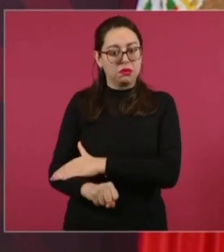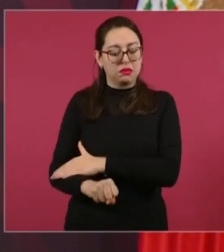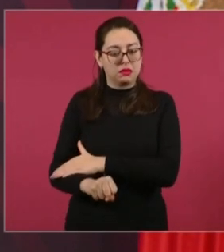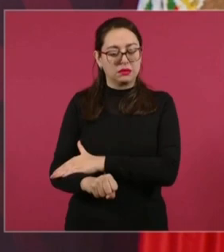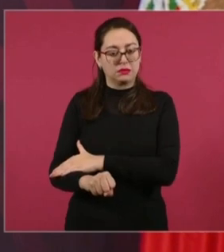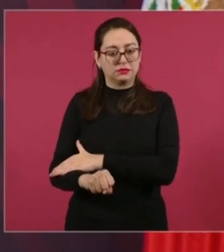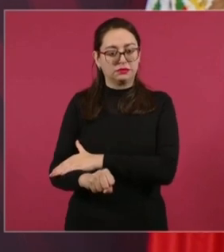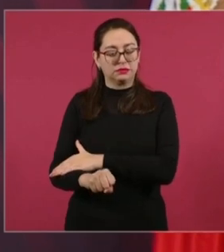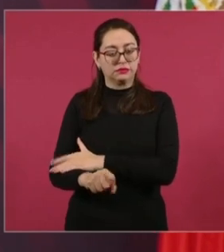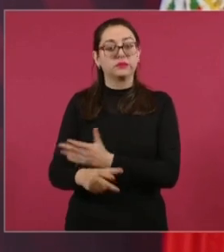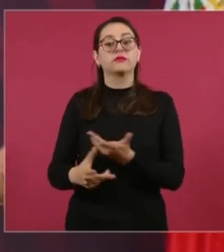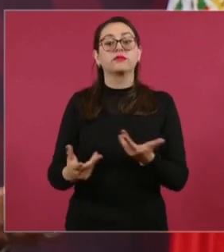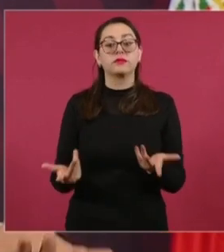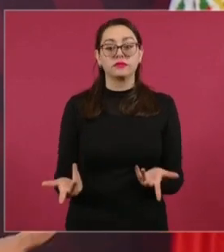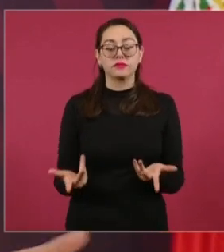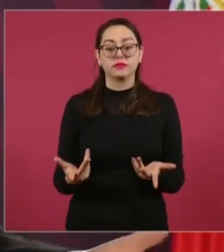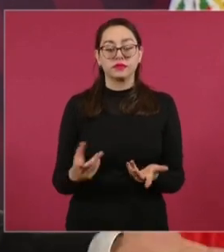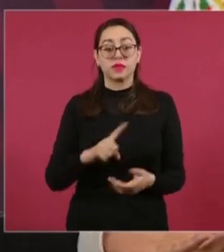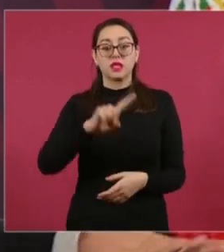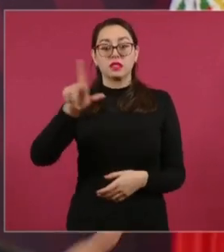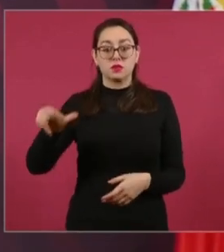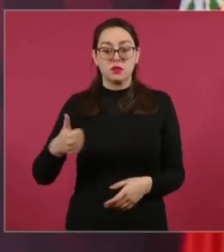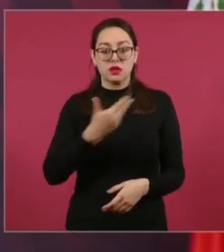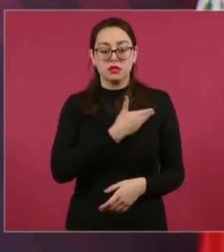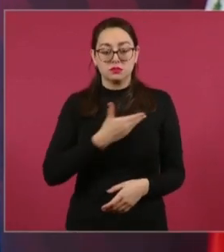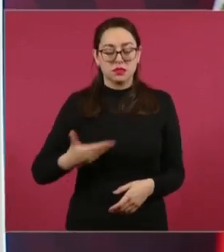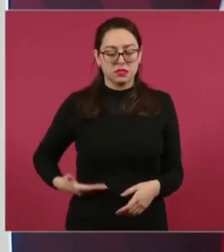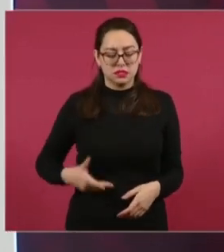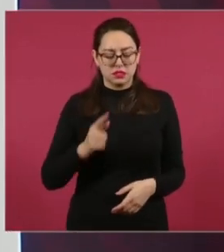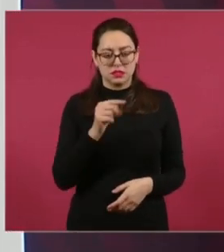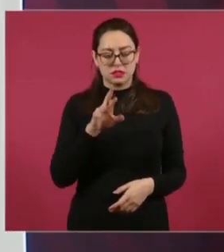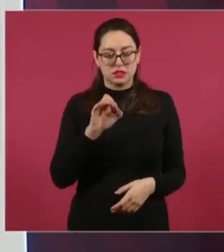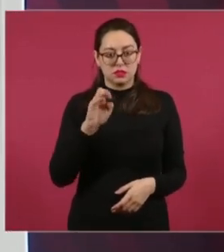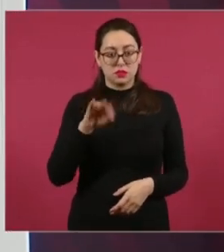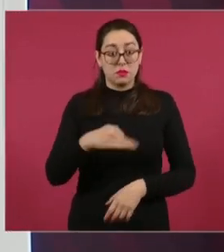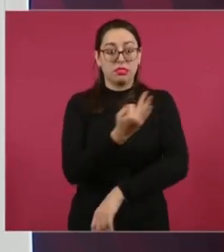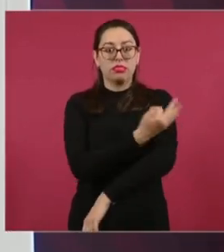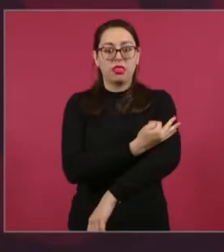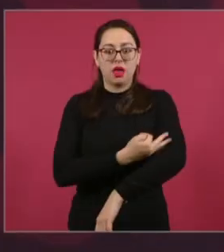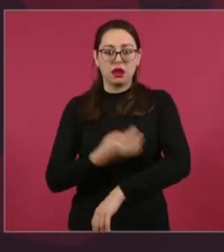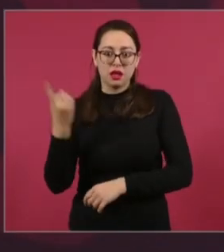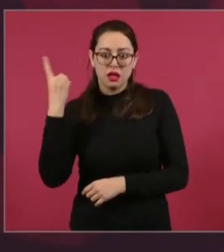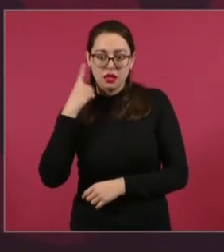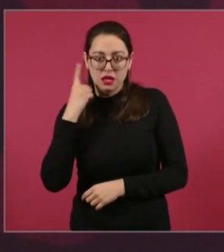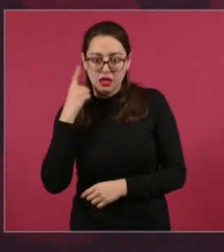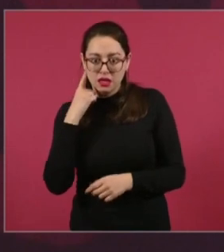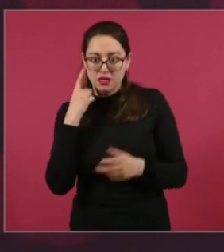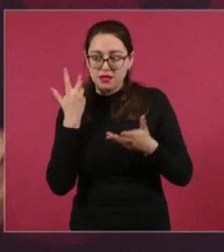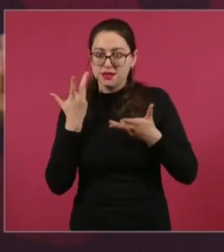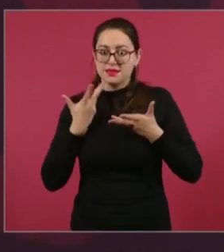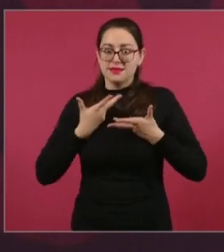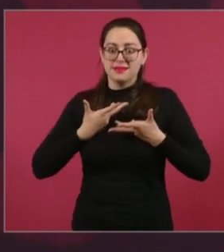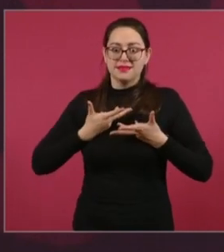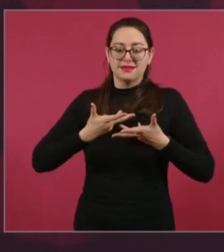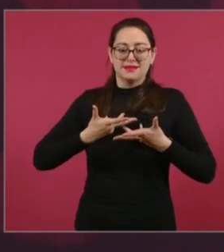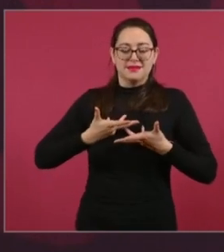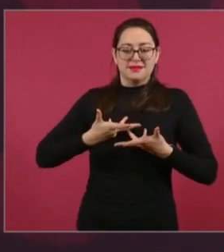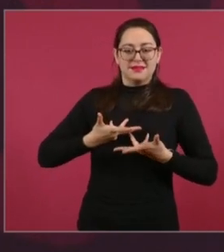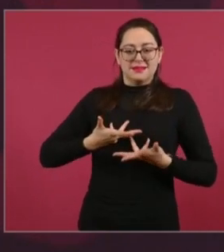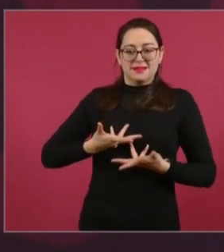Entonces, cuando se entera y